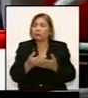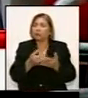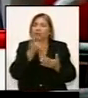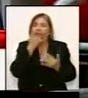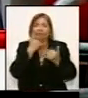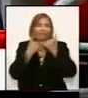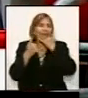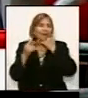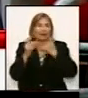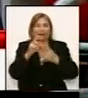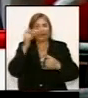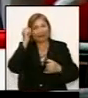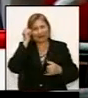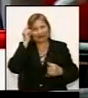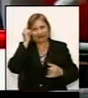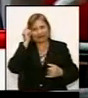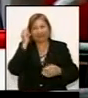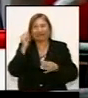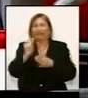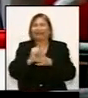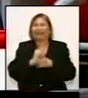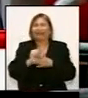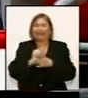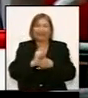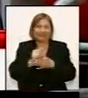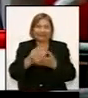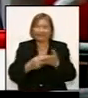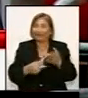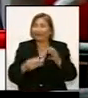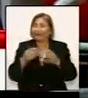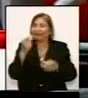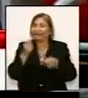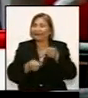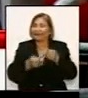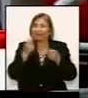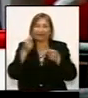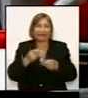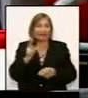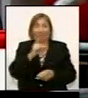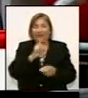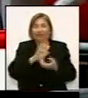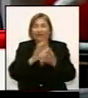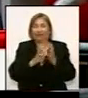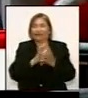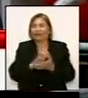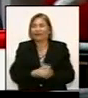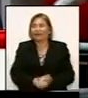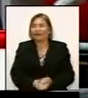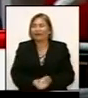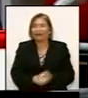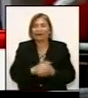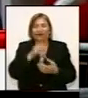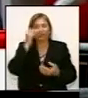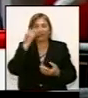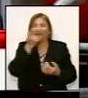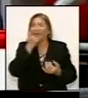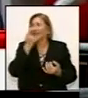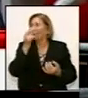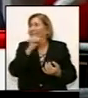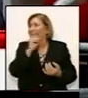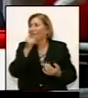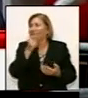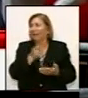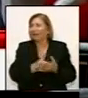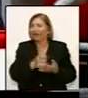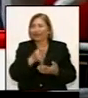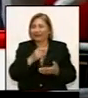pero no cambian el sentido. Es una práctica en el Tribunal Constitucional porque no altera el sentido del fallo. No se ha cambiado el fallo ni se